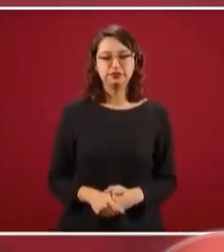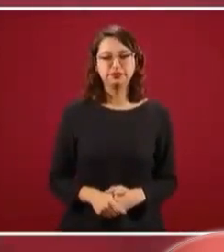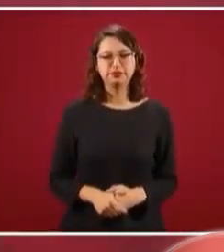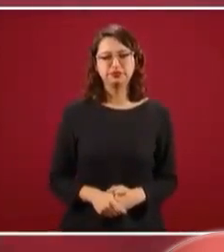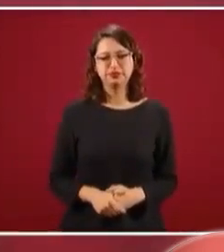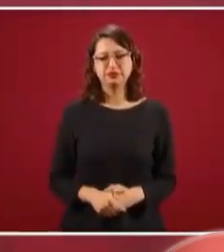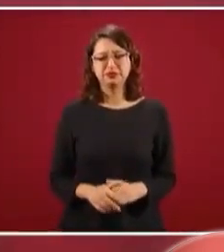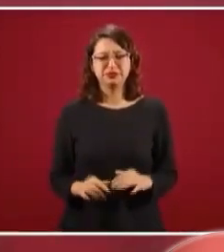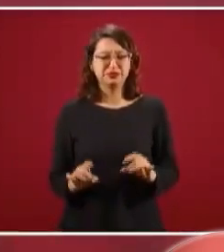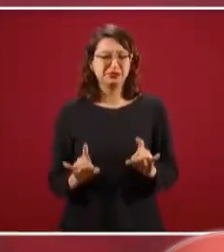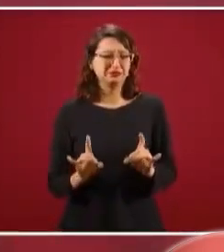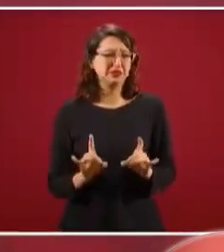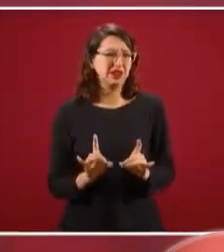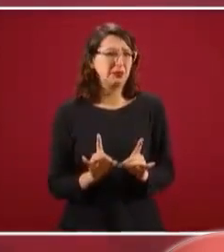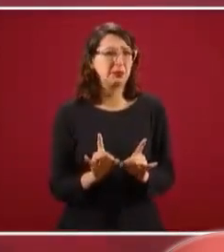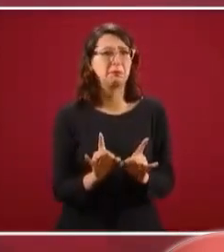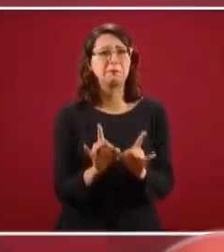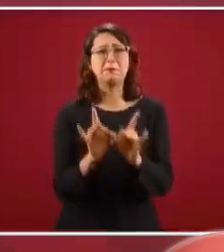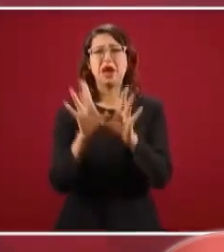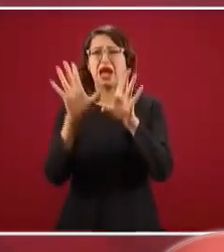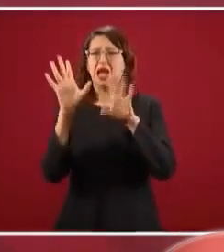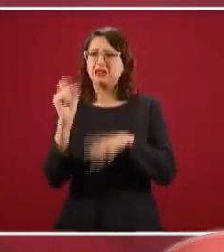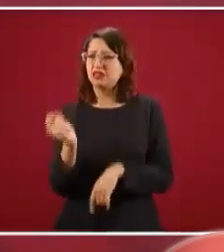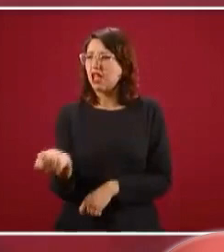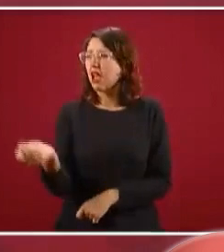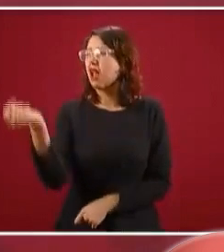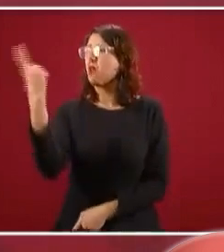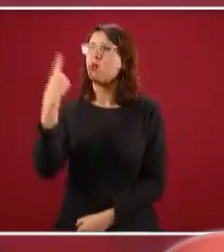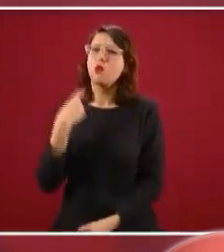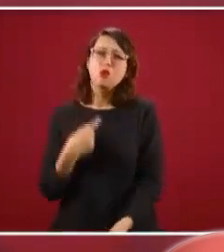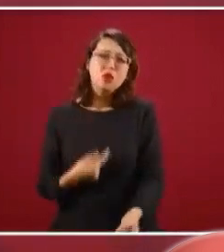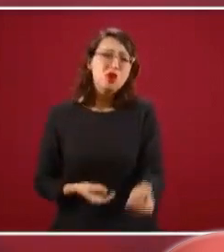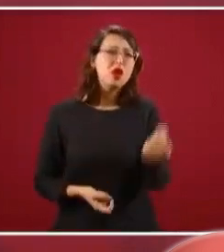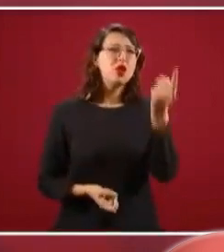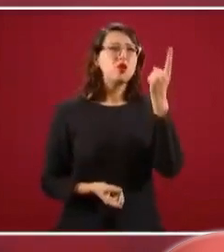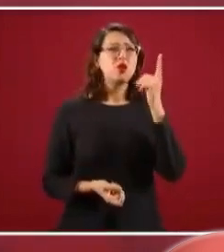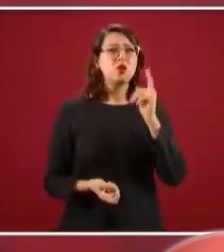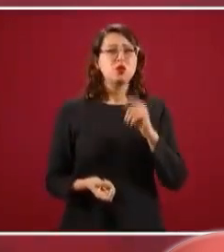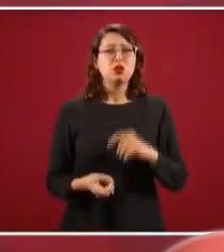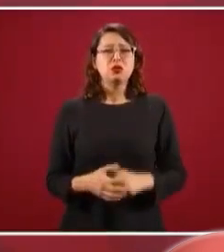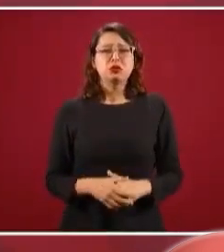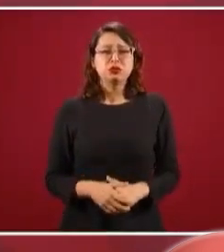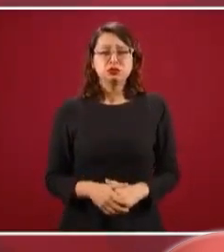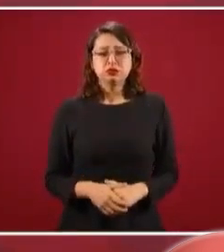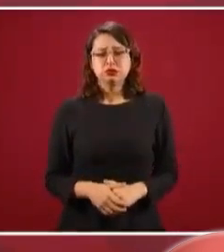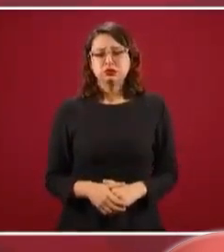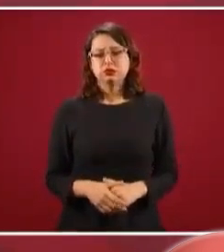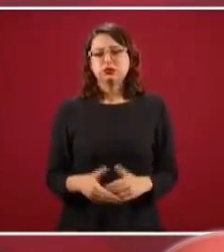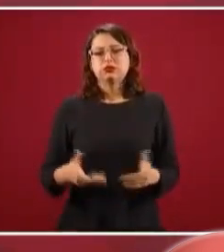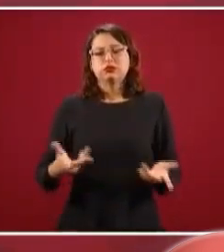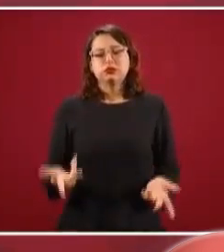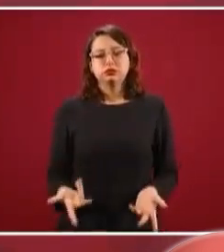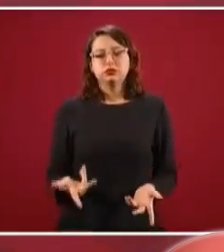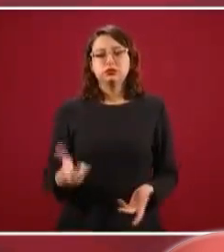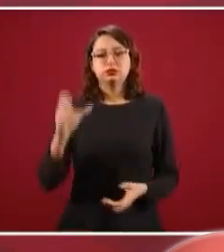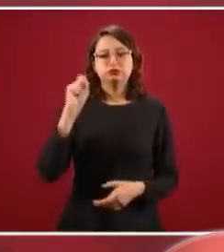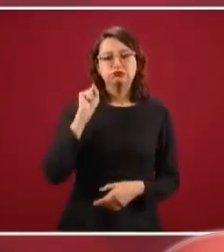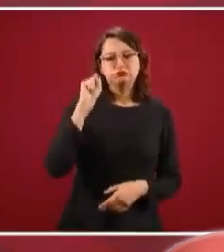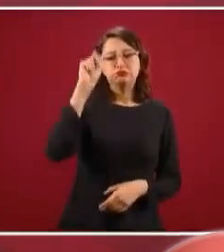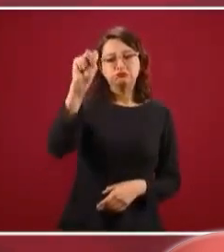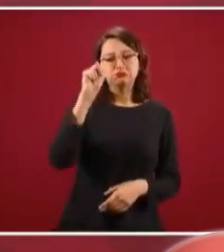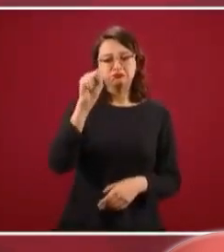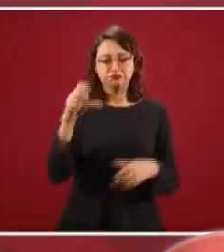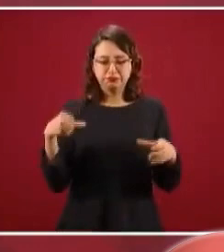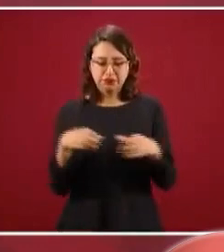pocas veces en algunos sindicatos, incluso los sindicatos que eran muy pocos